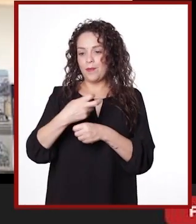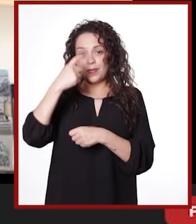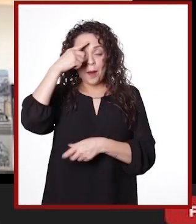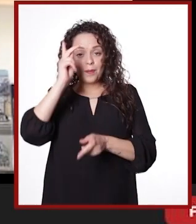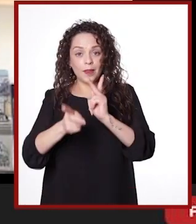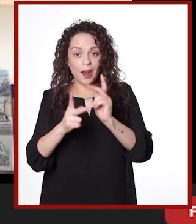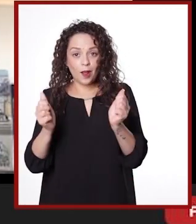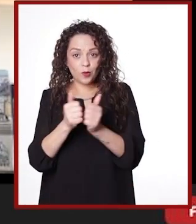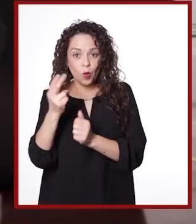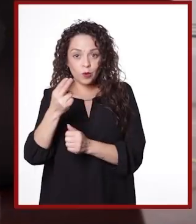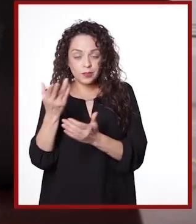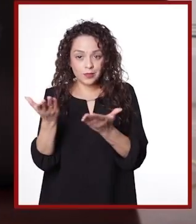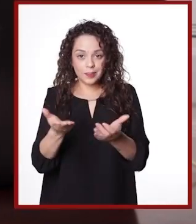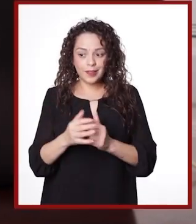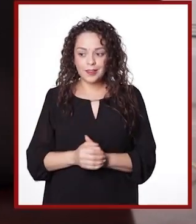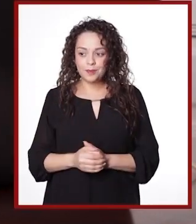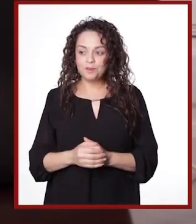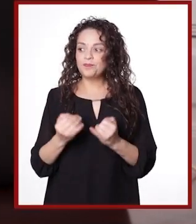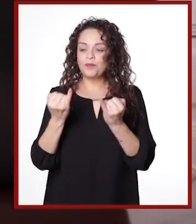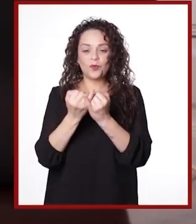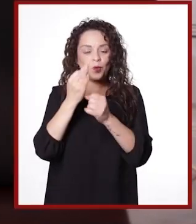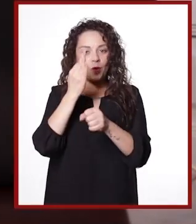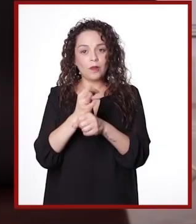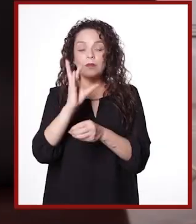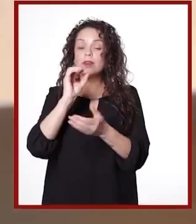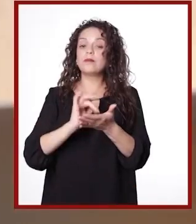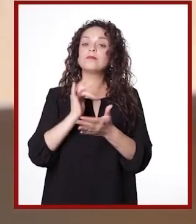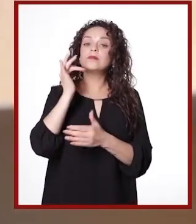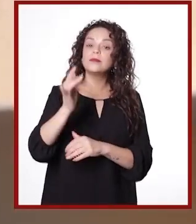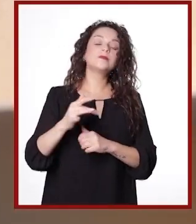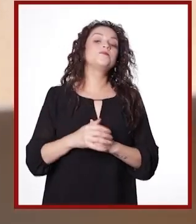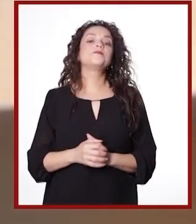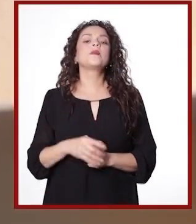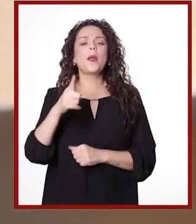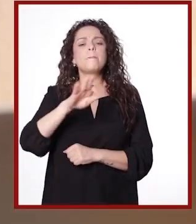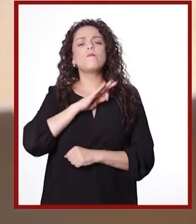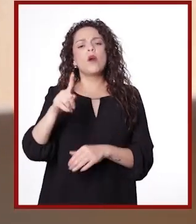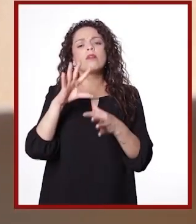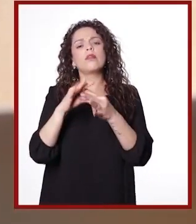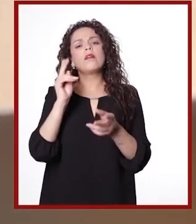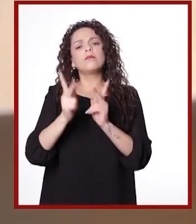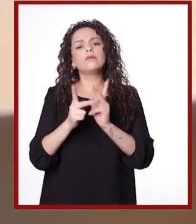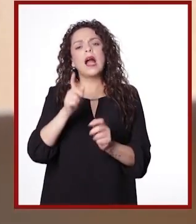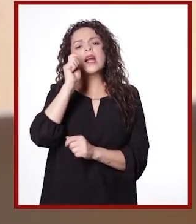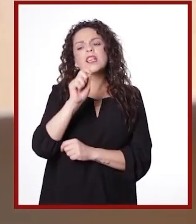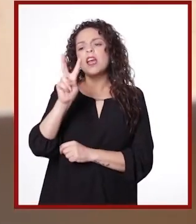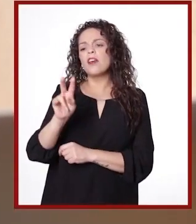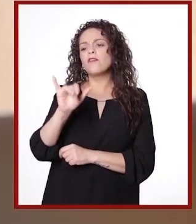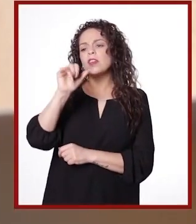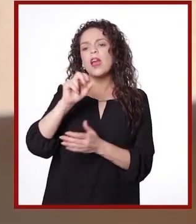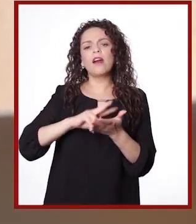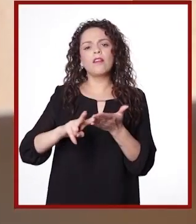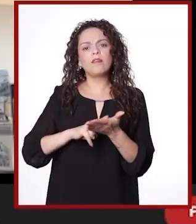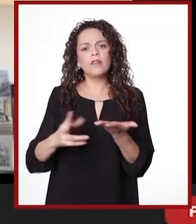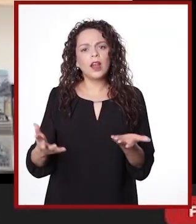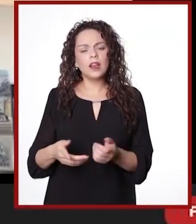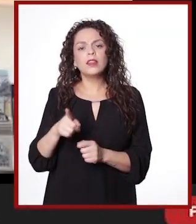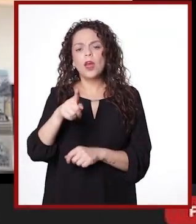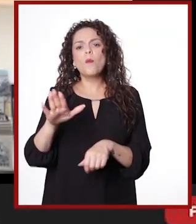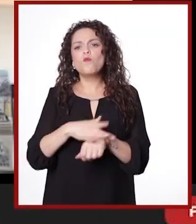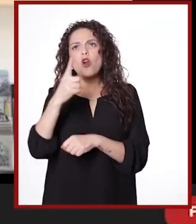estar aquí con ustedes. Igualmente, muchas gracias. A ver, platícanos un poquito, ¿qué es Vía Verde, cómo surge y en qué nos